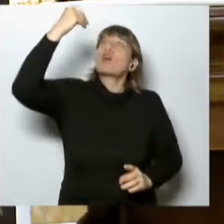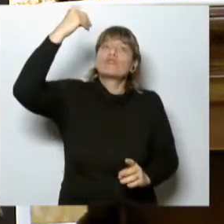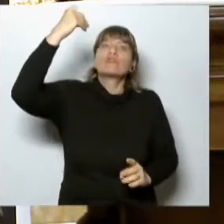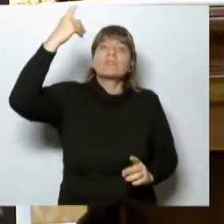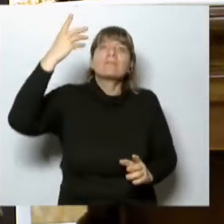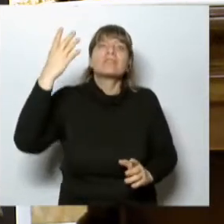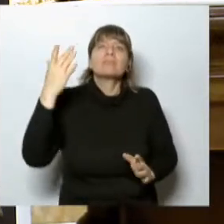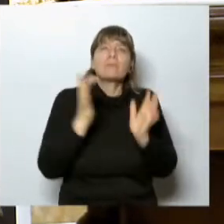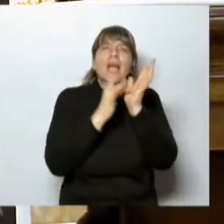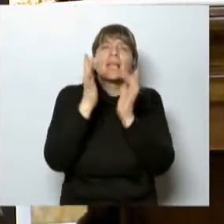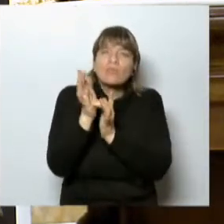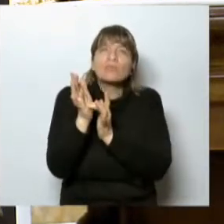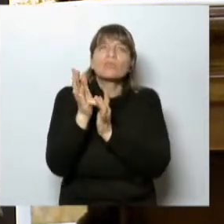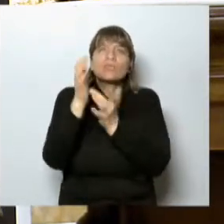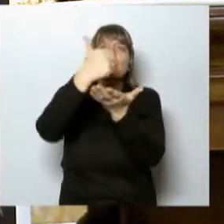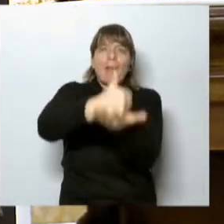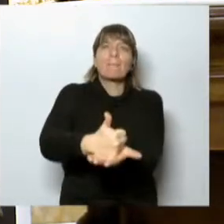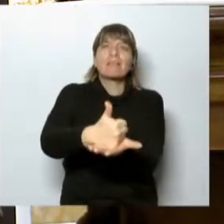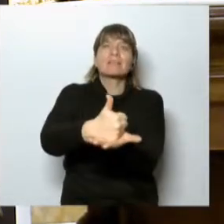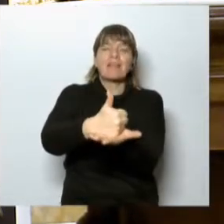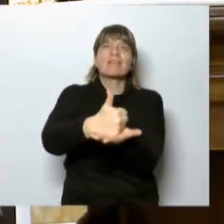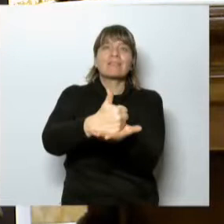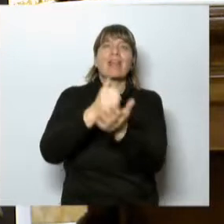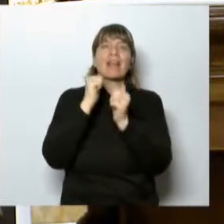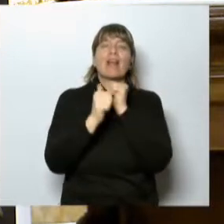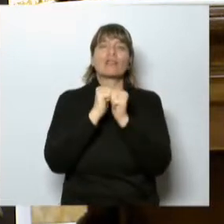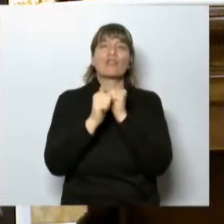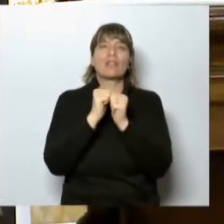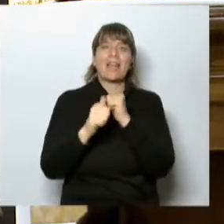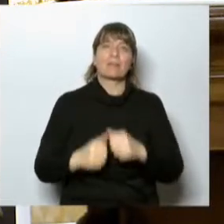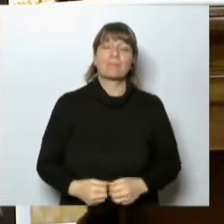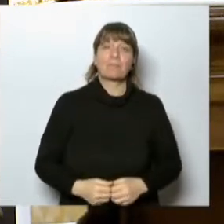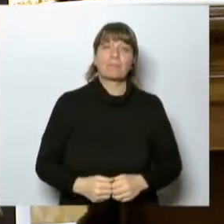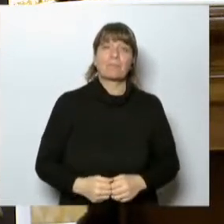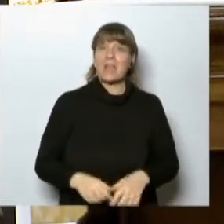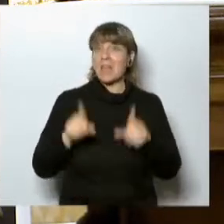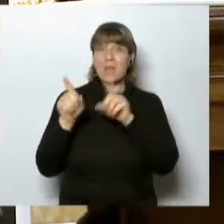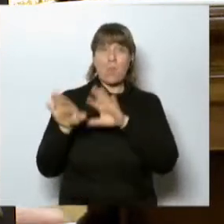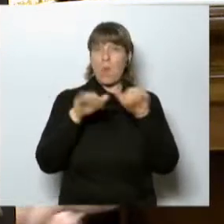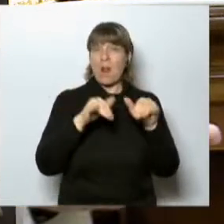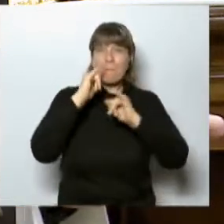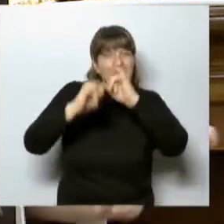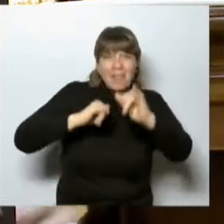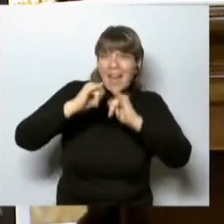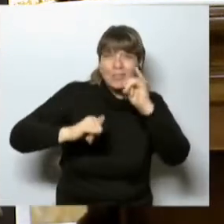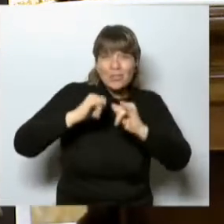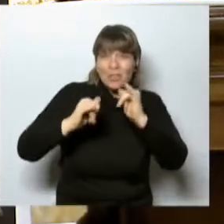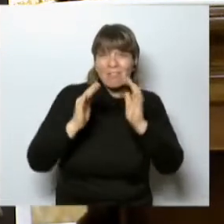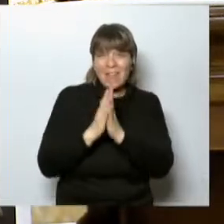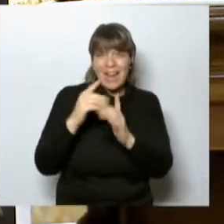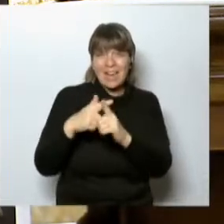que Jesús, por hacer que Dios esté presente en la historia. Y lo mismo es con la predicación de la